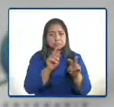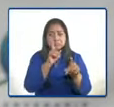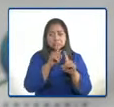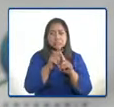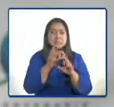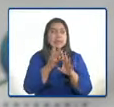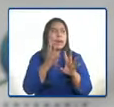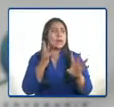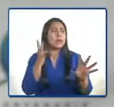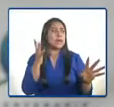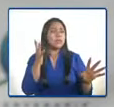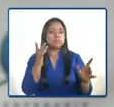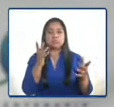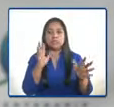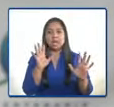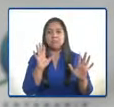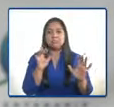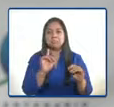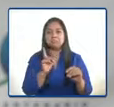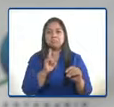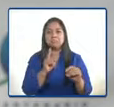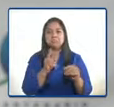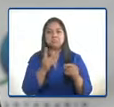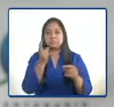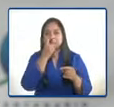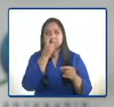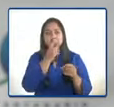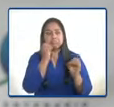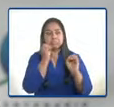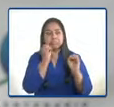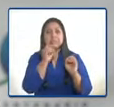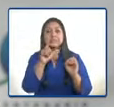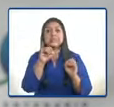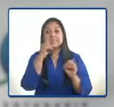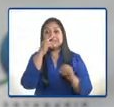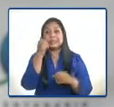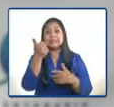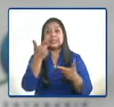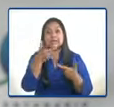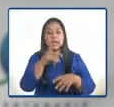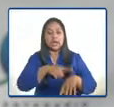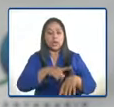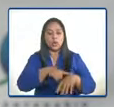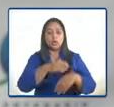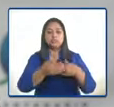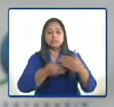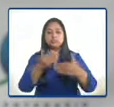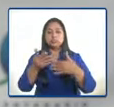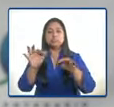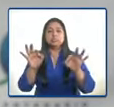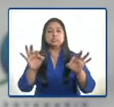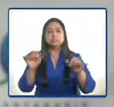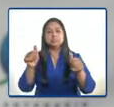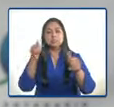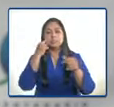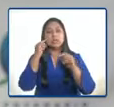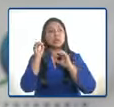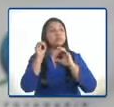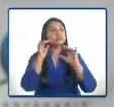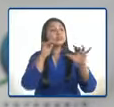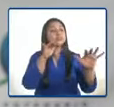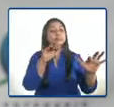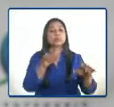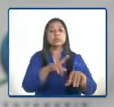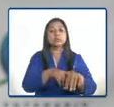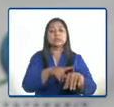colas, gracias a Dios, ya no hay. Las citas están programadas, están caminando muy bien, y los aforos de el